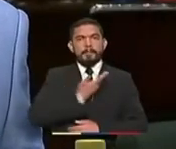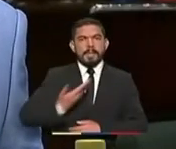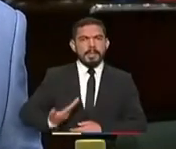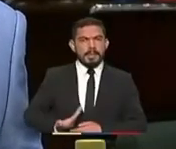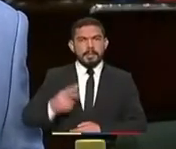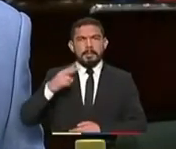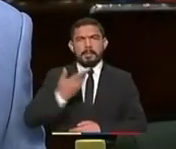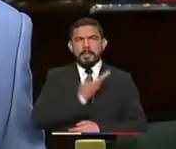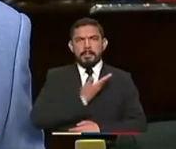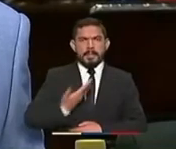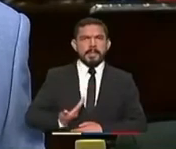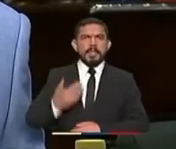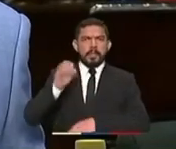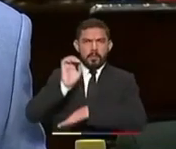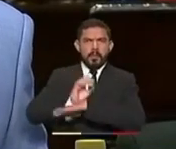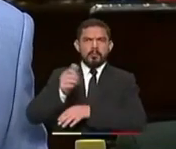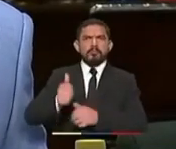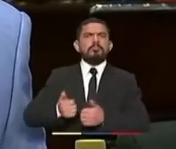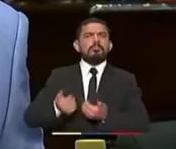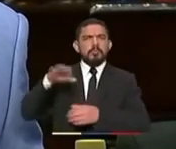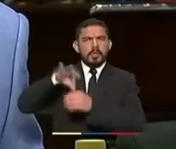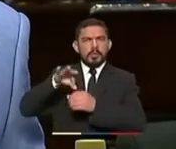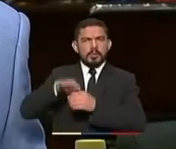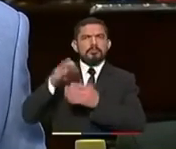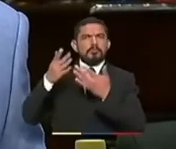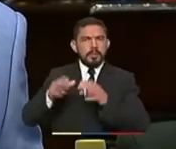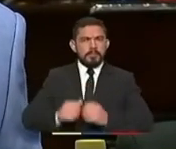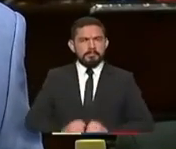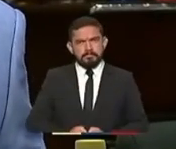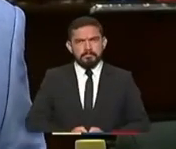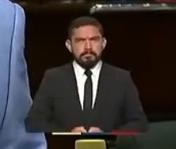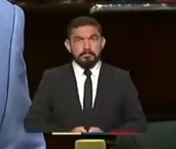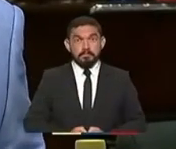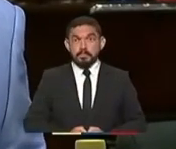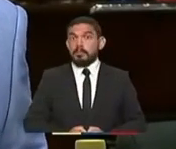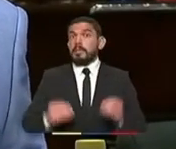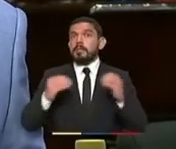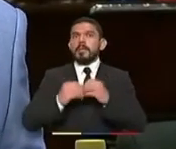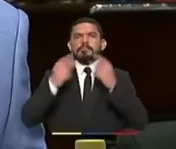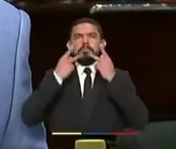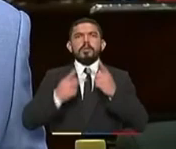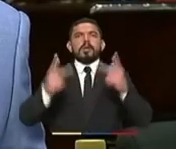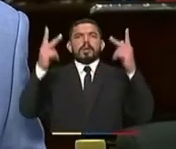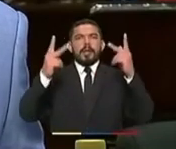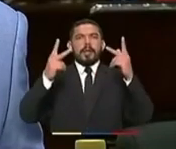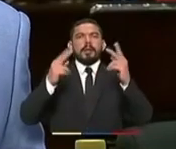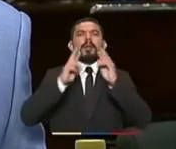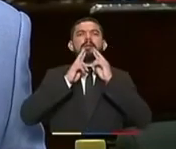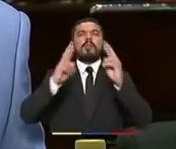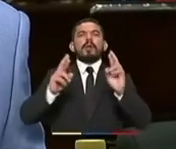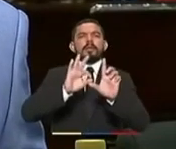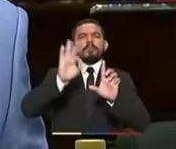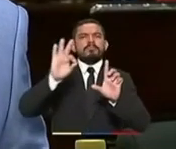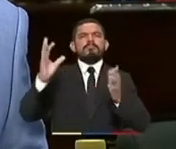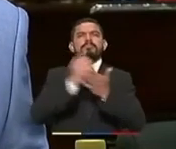y Vicepresidente Constitucional de la República del Ecuador, proclamados por el Consejo Nacional